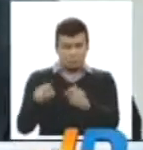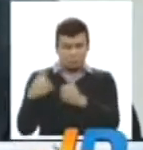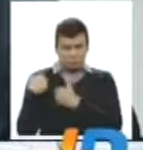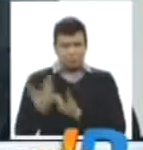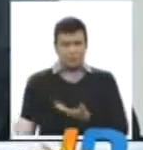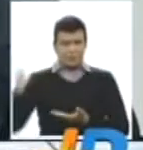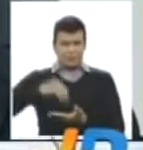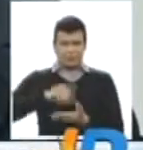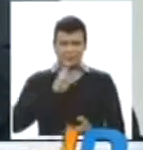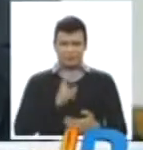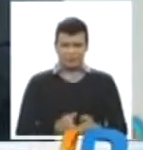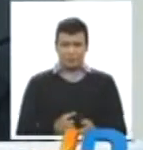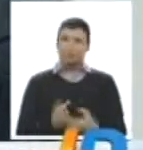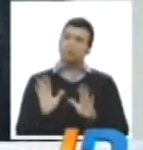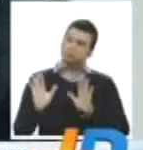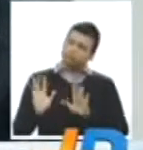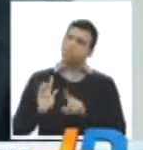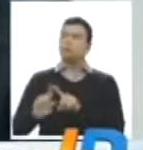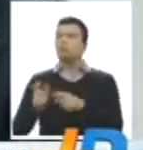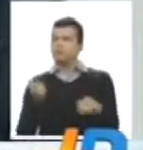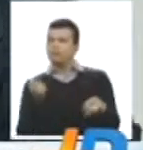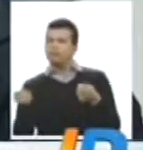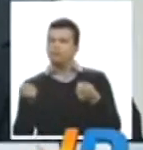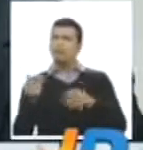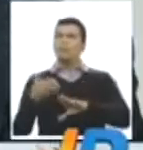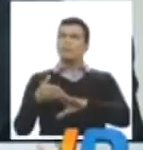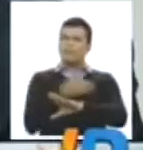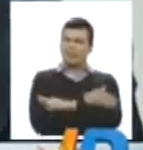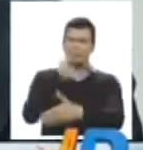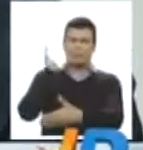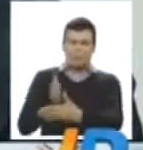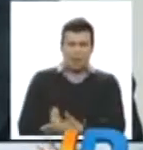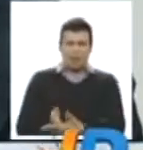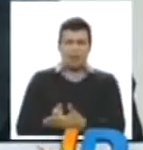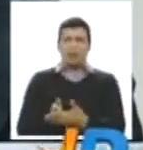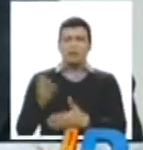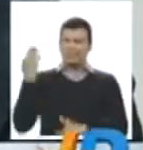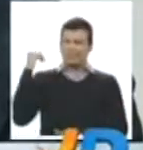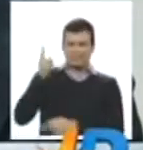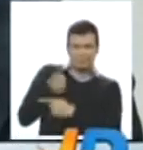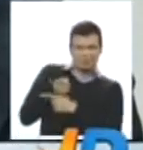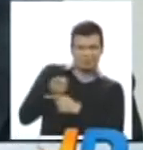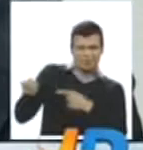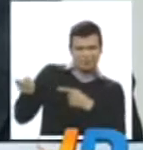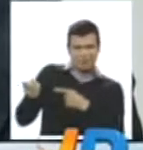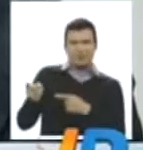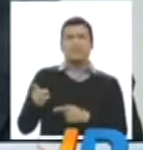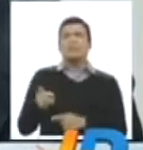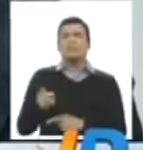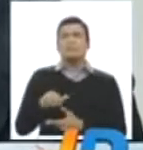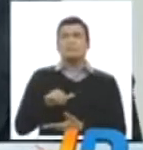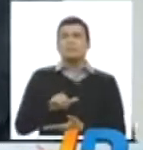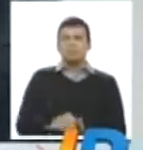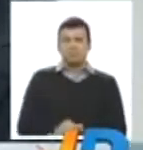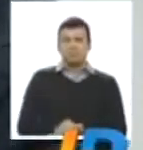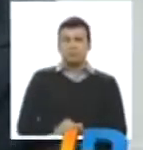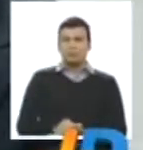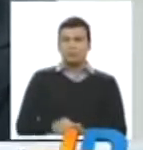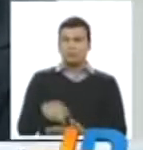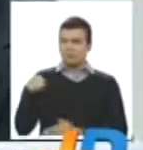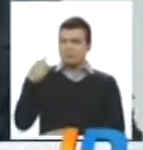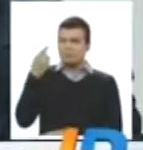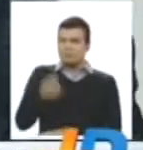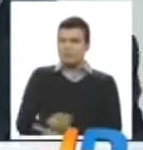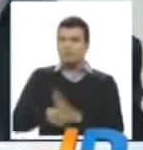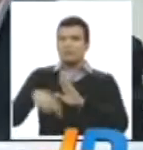Bueno, una medida cautelar dentro de una acción de tutela que fue interpuesta la semana pasada tumbaba el reglamento